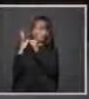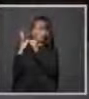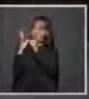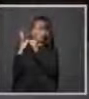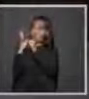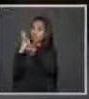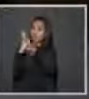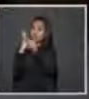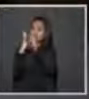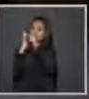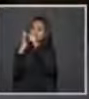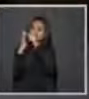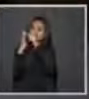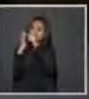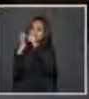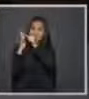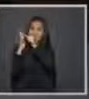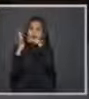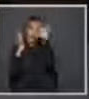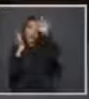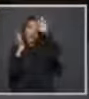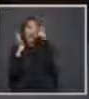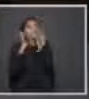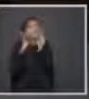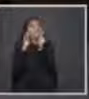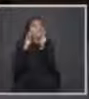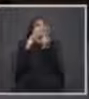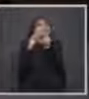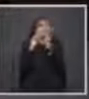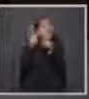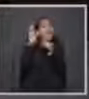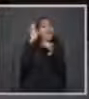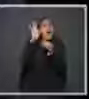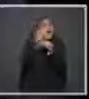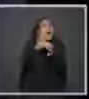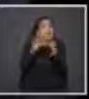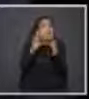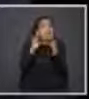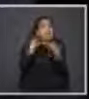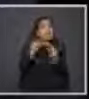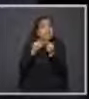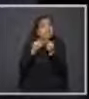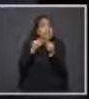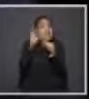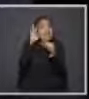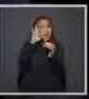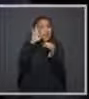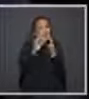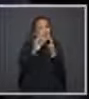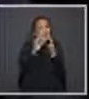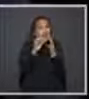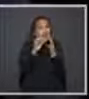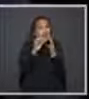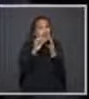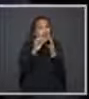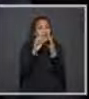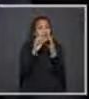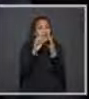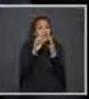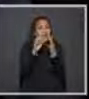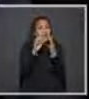Y esta pregunta se ha hecho con todos los candidatos que hemos recibido. Y todos han contestado. Entonces cambien de ejemplo. No.